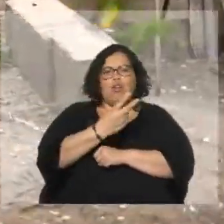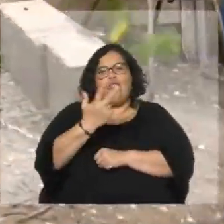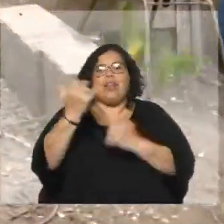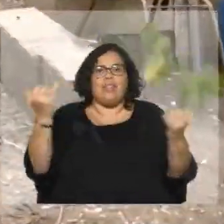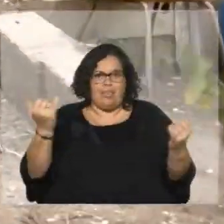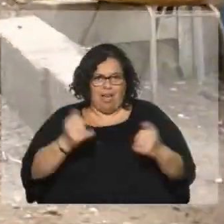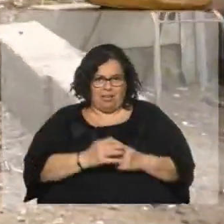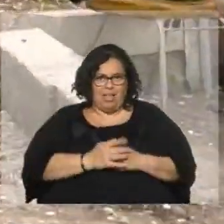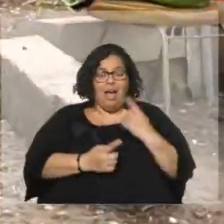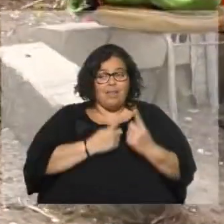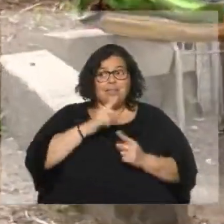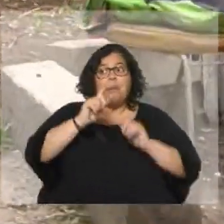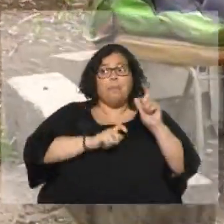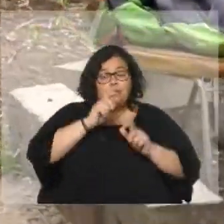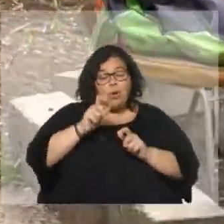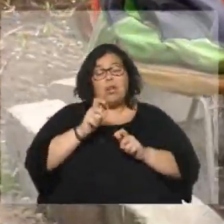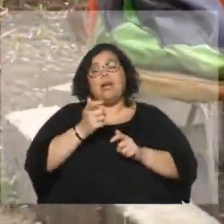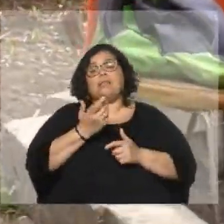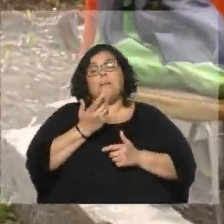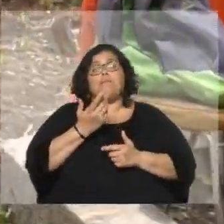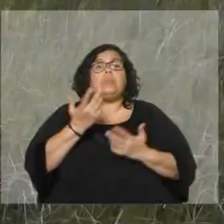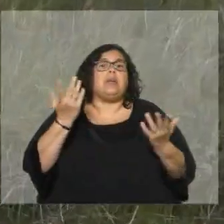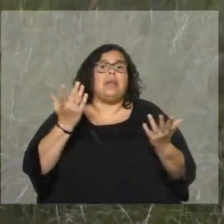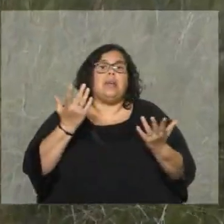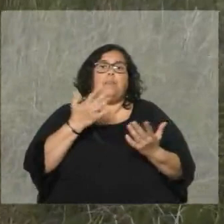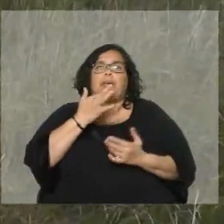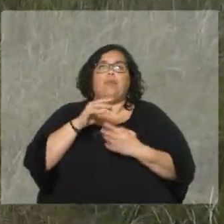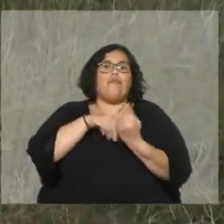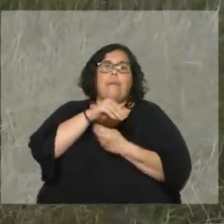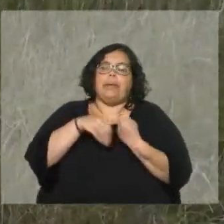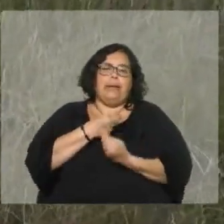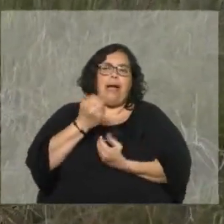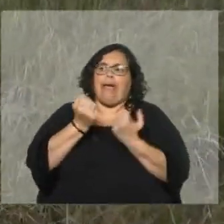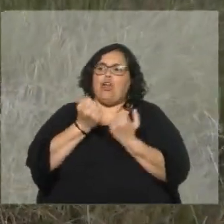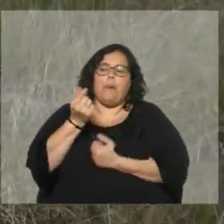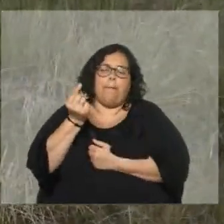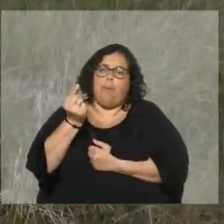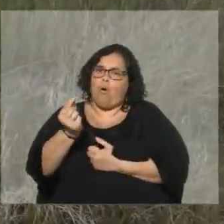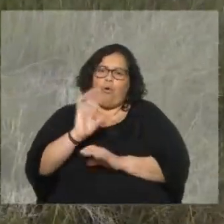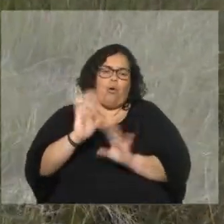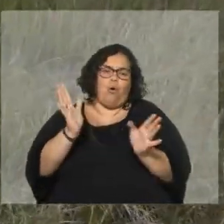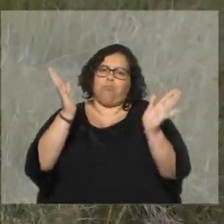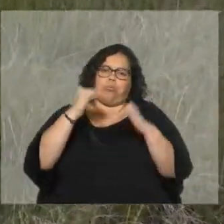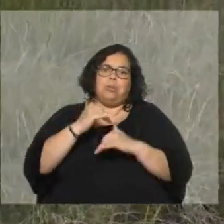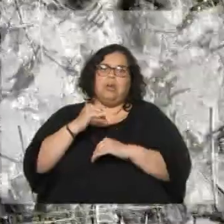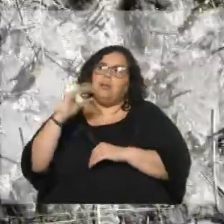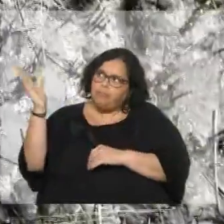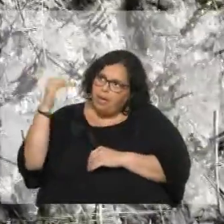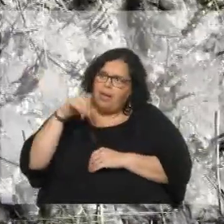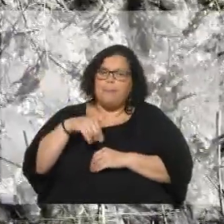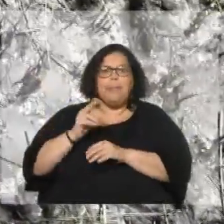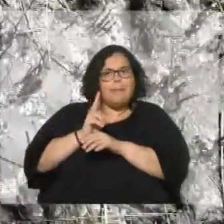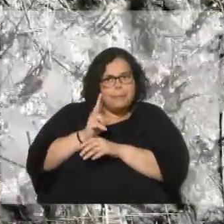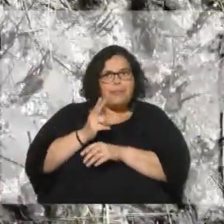hay gente que está, la familia está mal y viene y pide permiso y viene y le enseñamos cómo